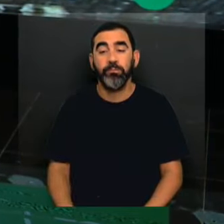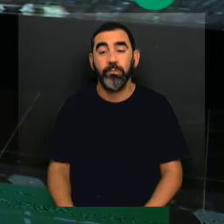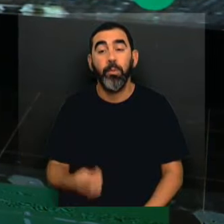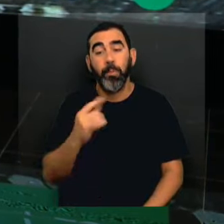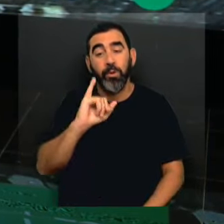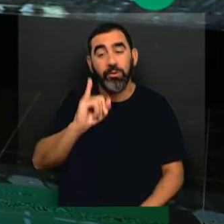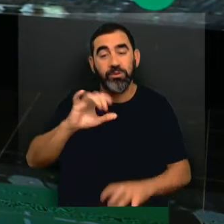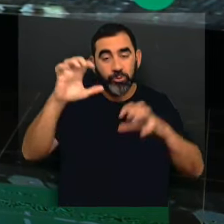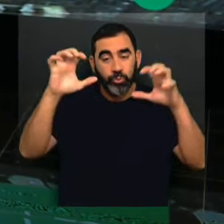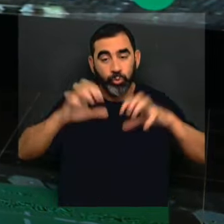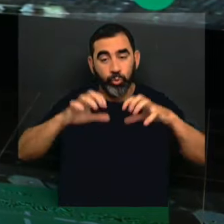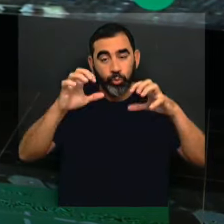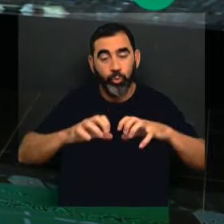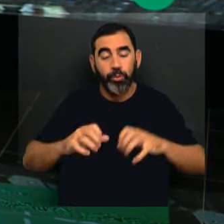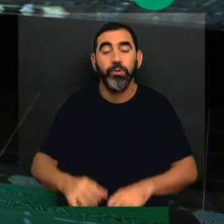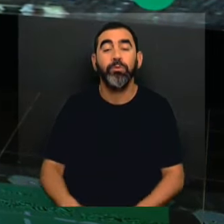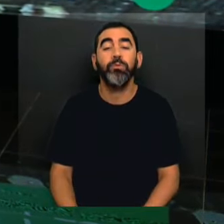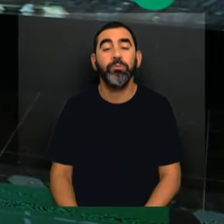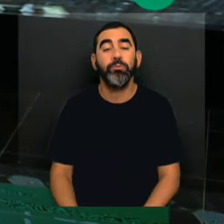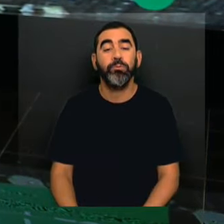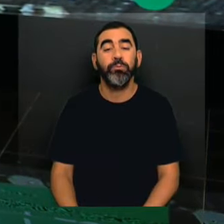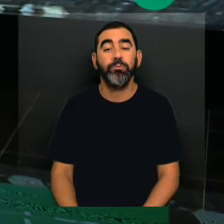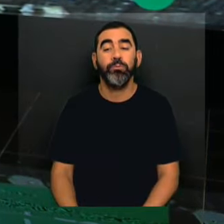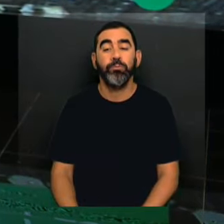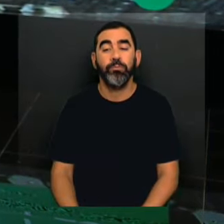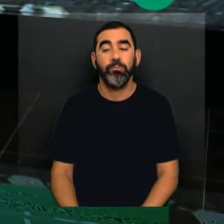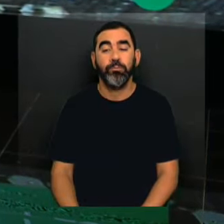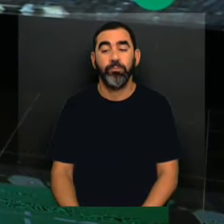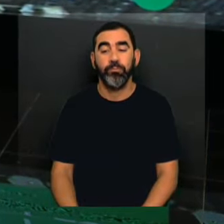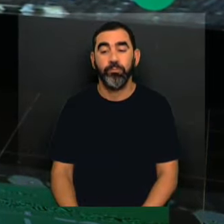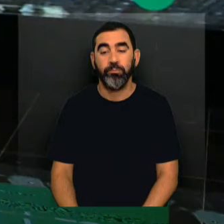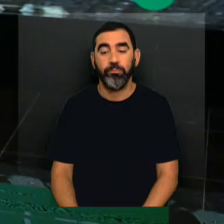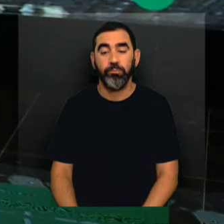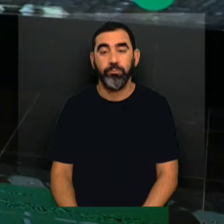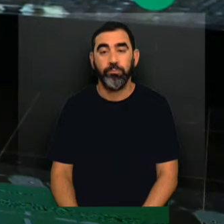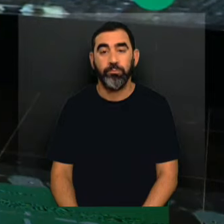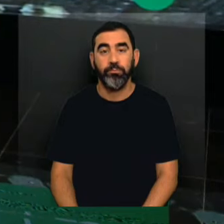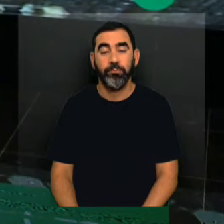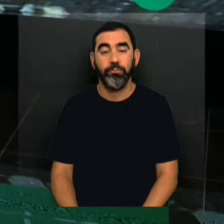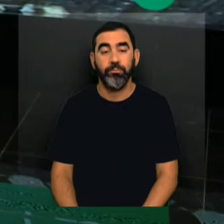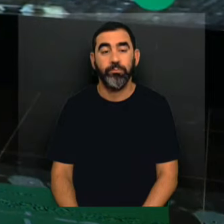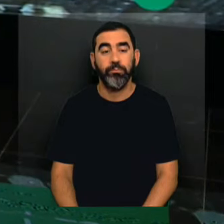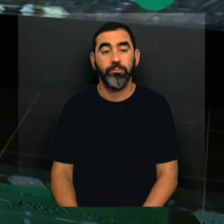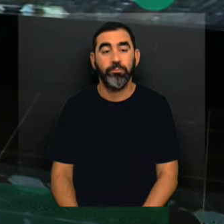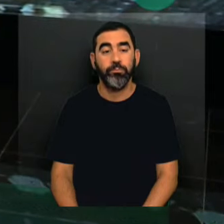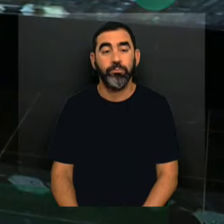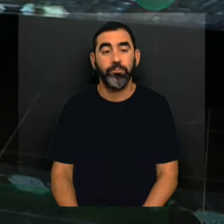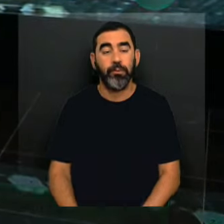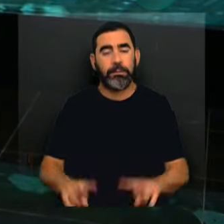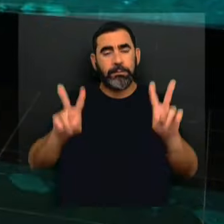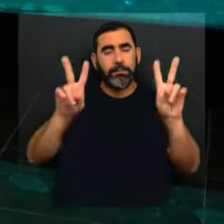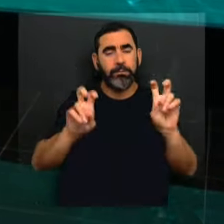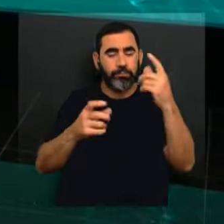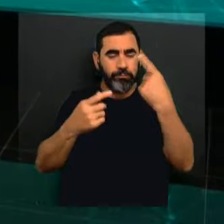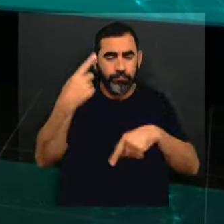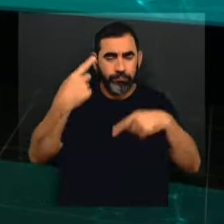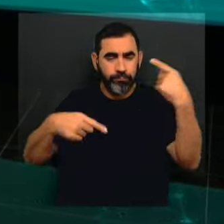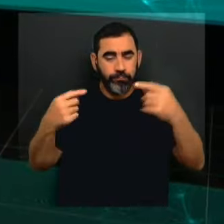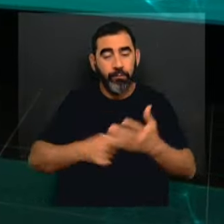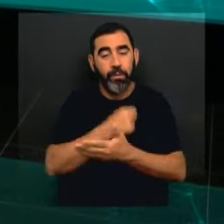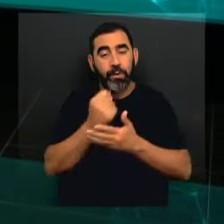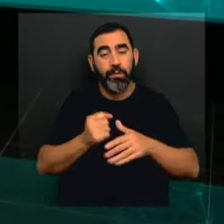precipitaciones según indica meteorología que no se descartan las lluvias para el día miércoles tenemos varios temas para compartir con ustedes hasta